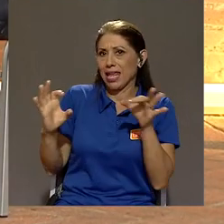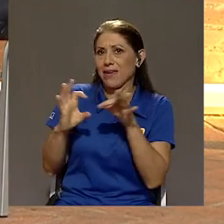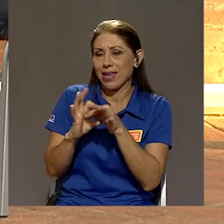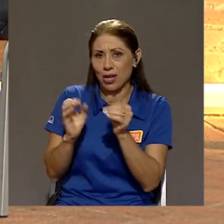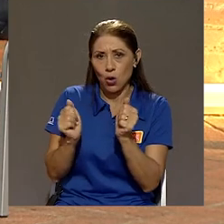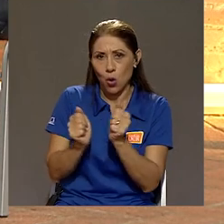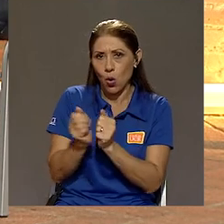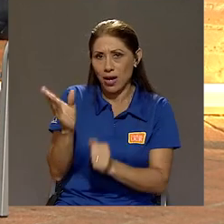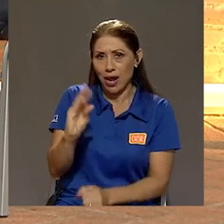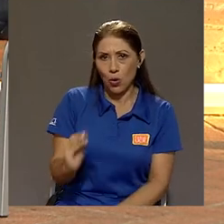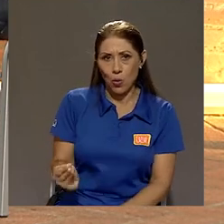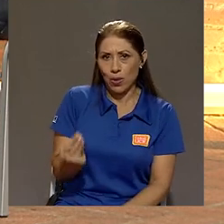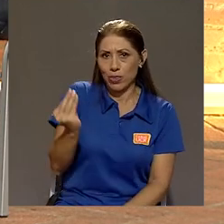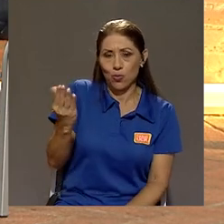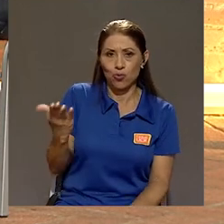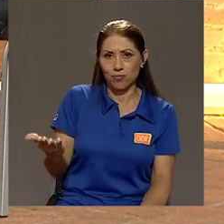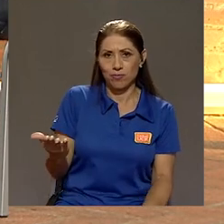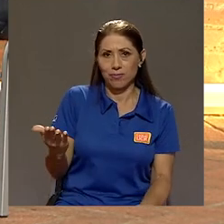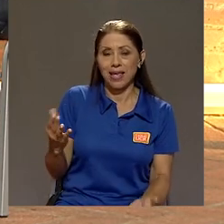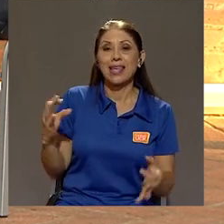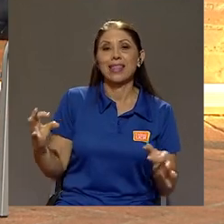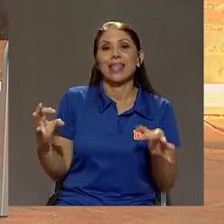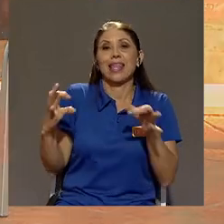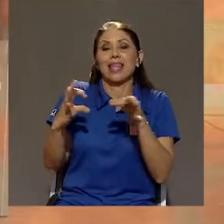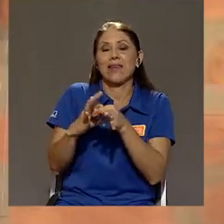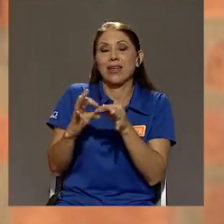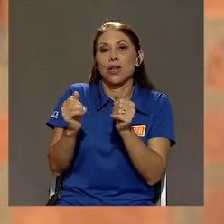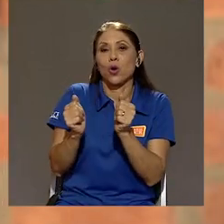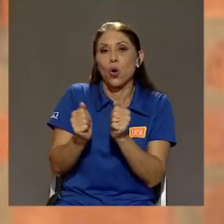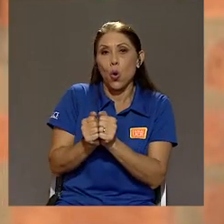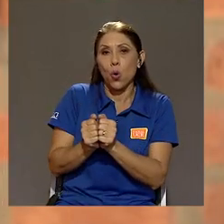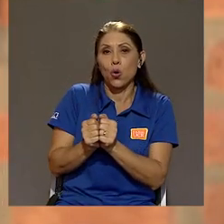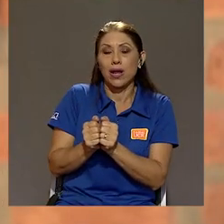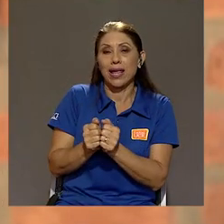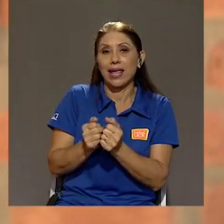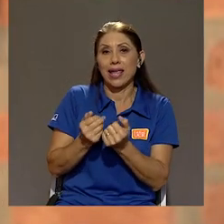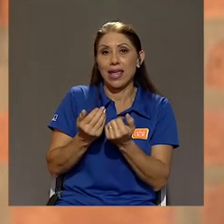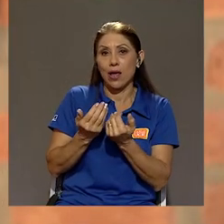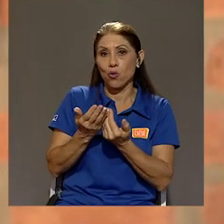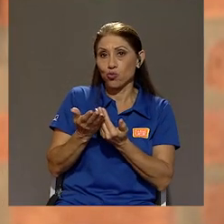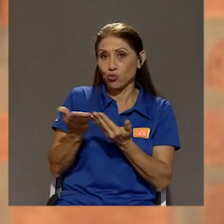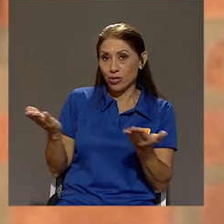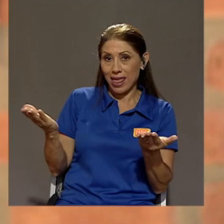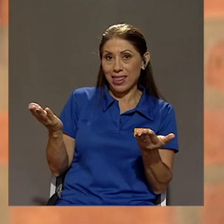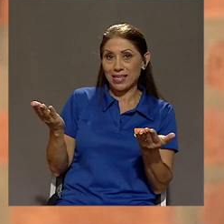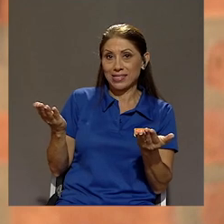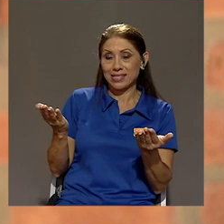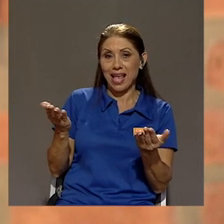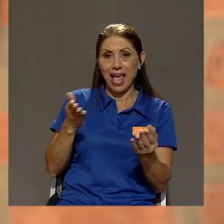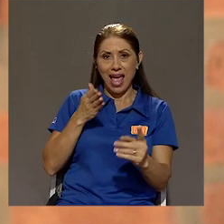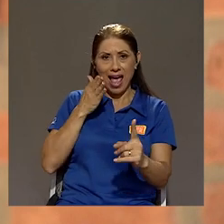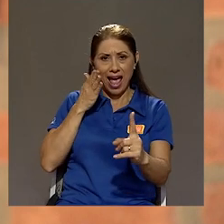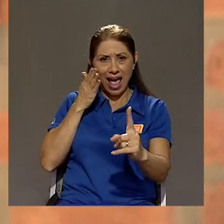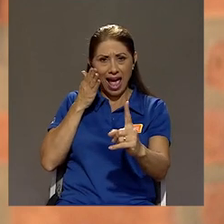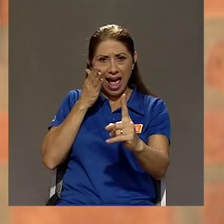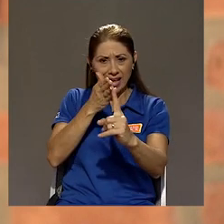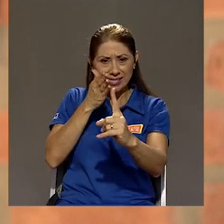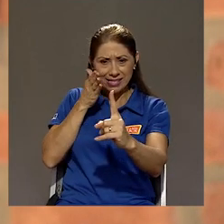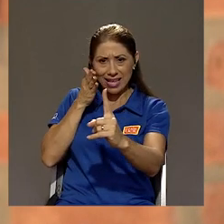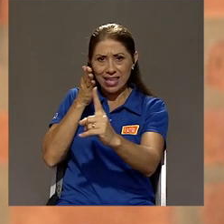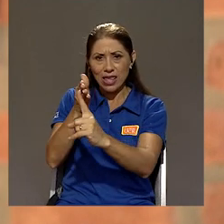de ustedes, sino con que de alguna manera ustedes han seguido rutas más